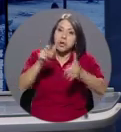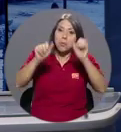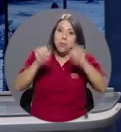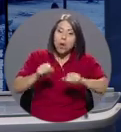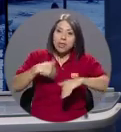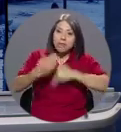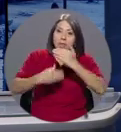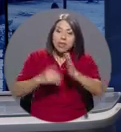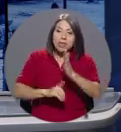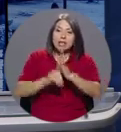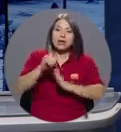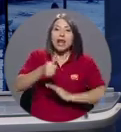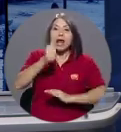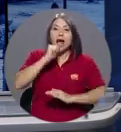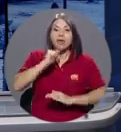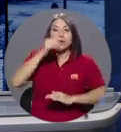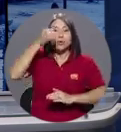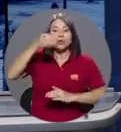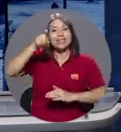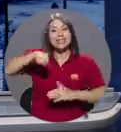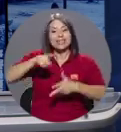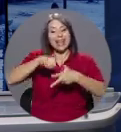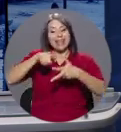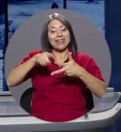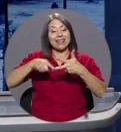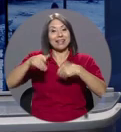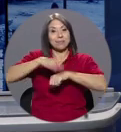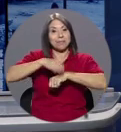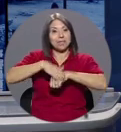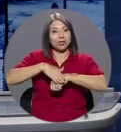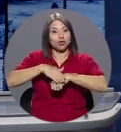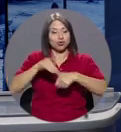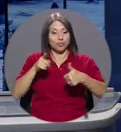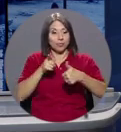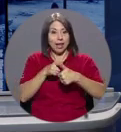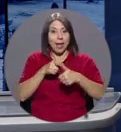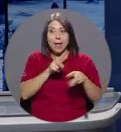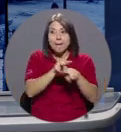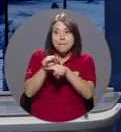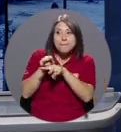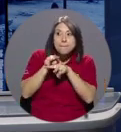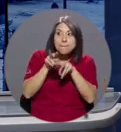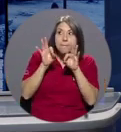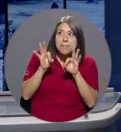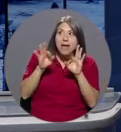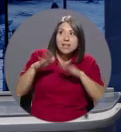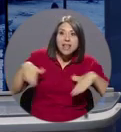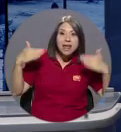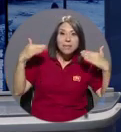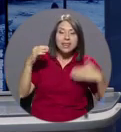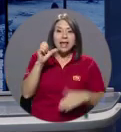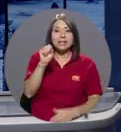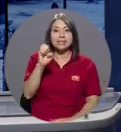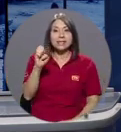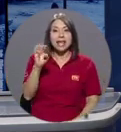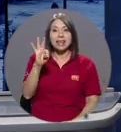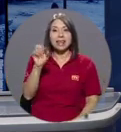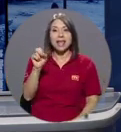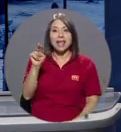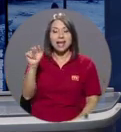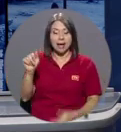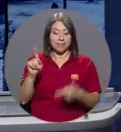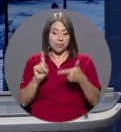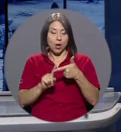la acuicultura consta principalmente de 3 permisos. El primero es una viabilidad ambiental que hay que sacarlo en el SETENA, un